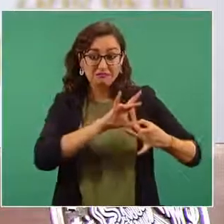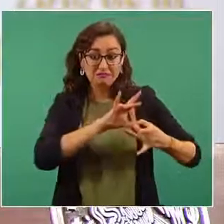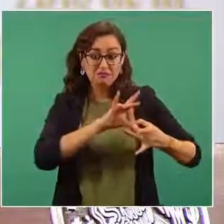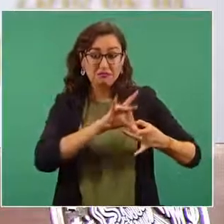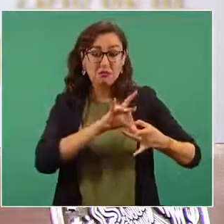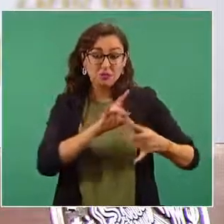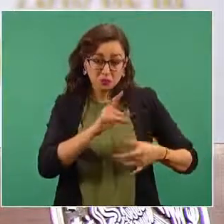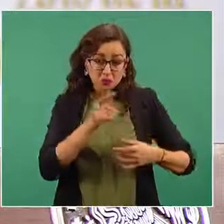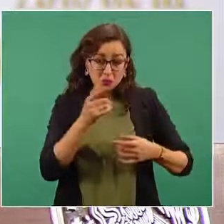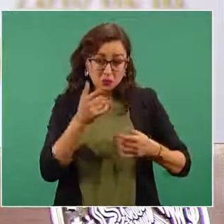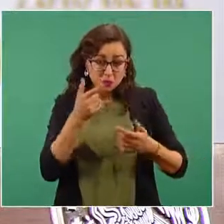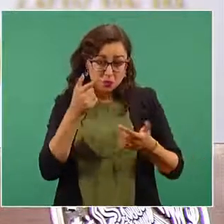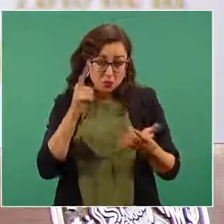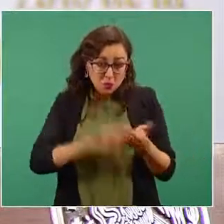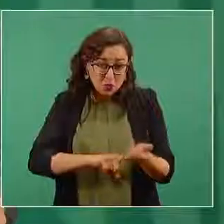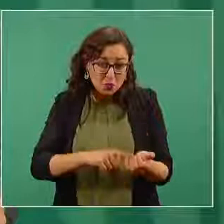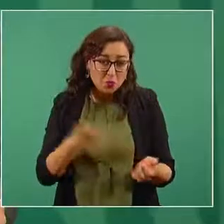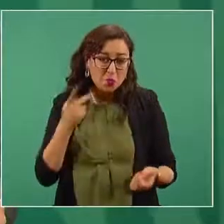posturas partidistas.